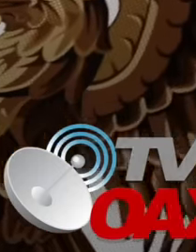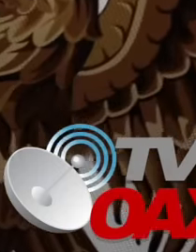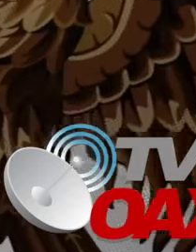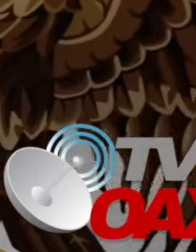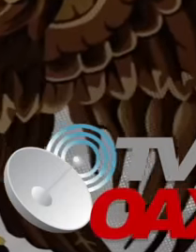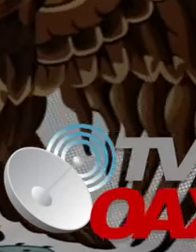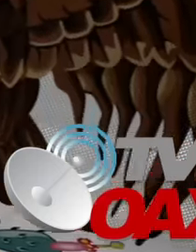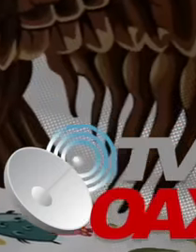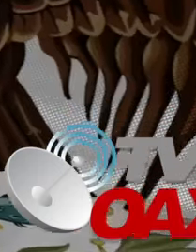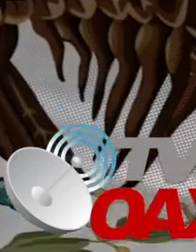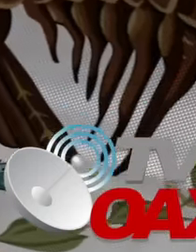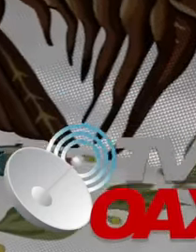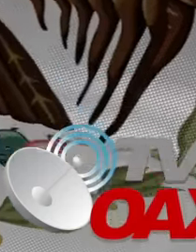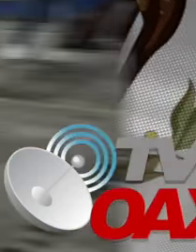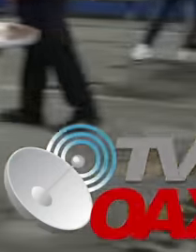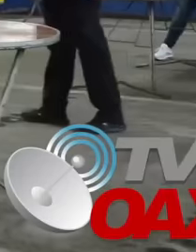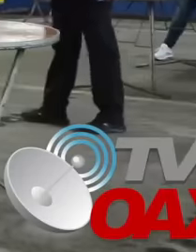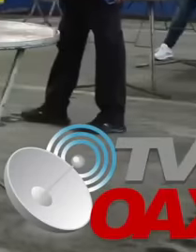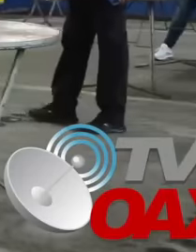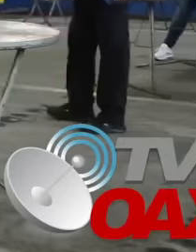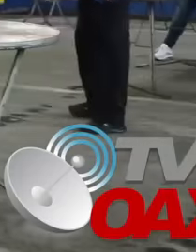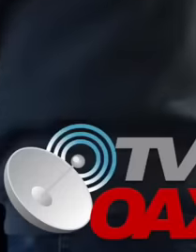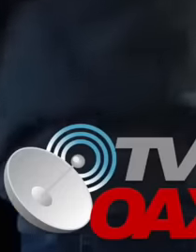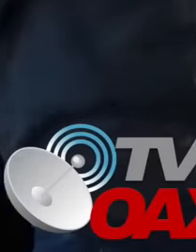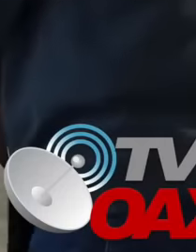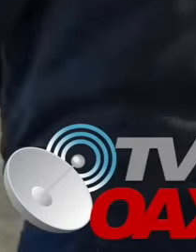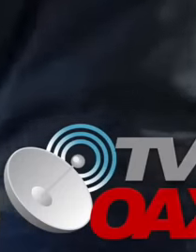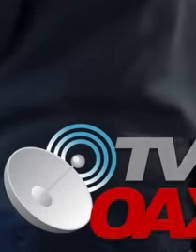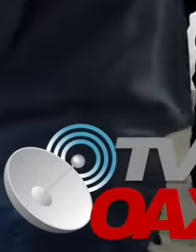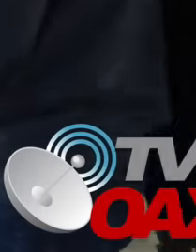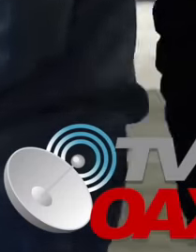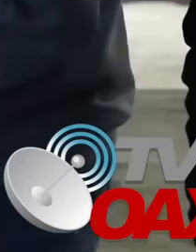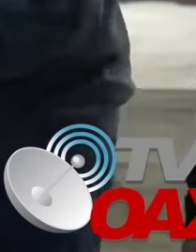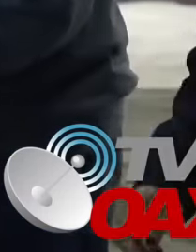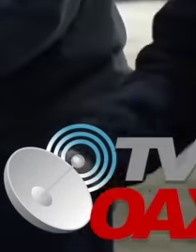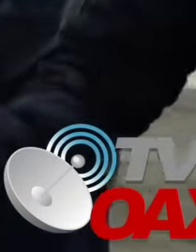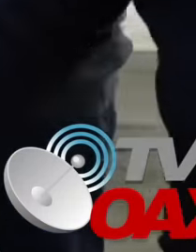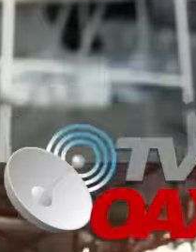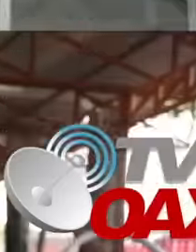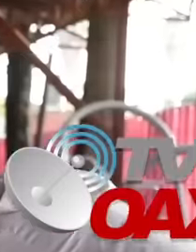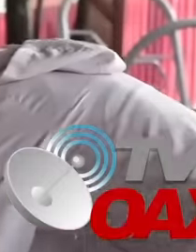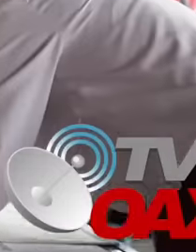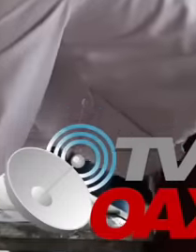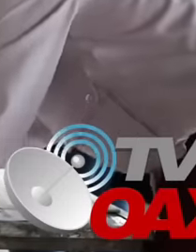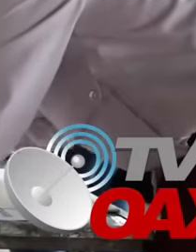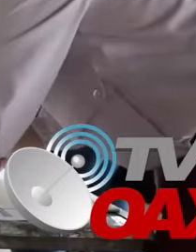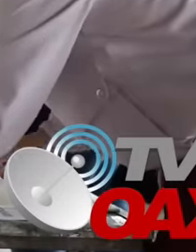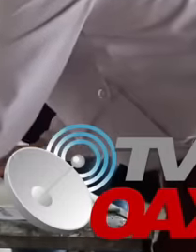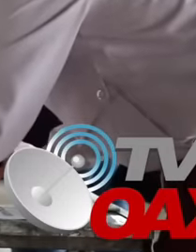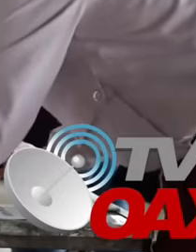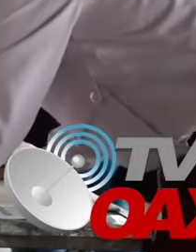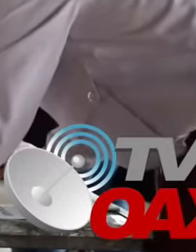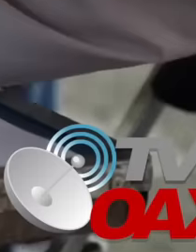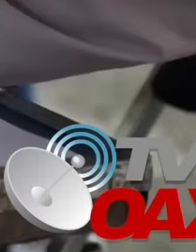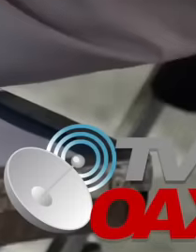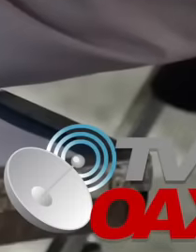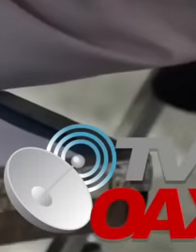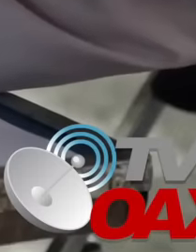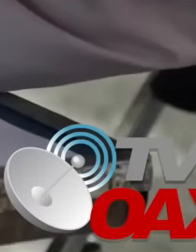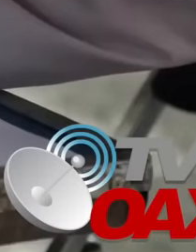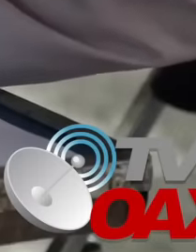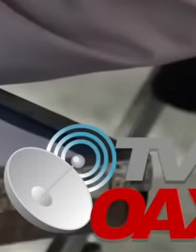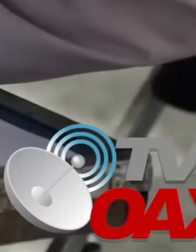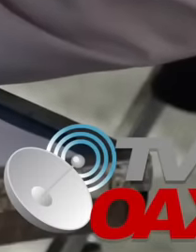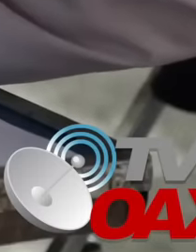donde millones de mexicanos emitirán sus votos para elegir al nuevo mandatario federal. Y es ahí donde